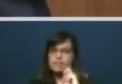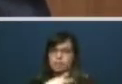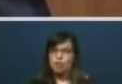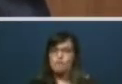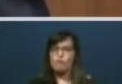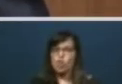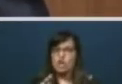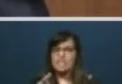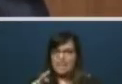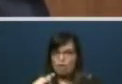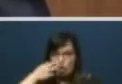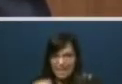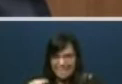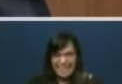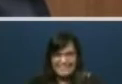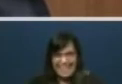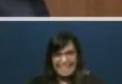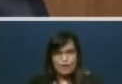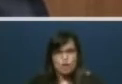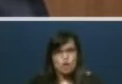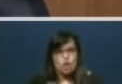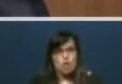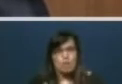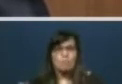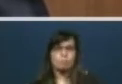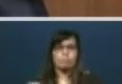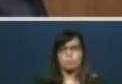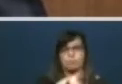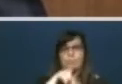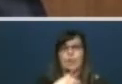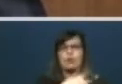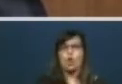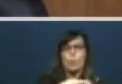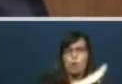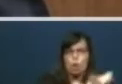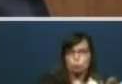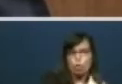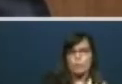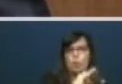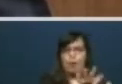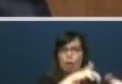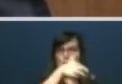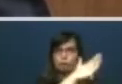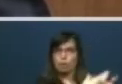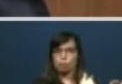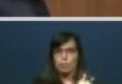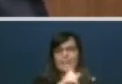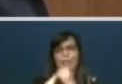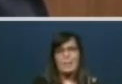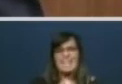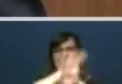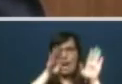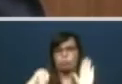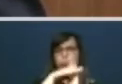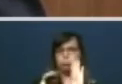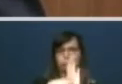como auténtica cámara territorial así como su mejor conexión con los gobiernos y parlamentos autonómicos o la delimitación más precisa de las competencias